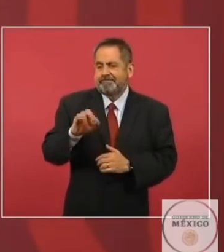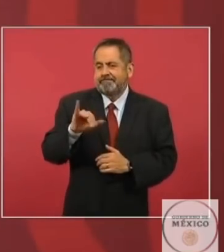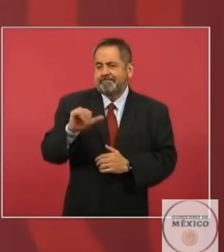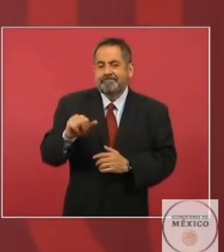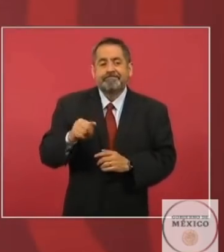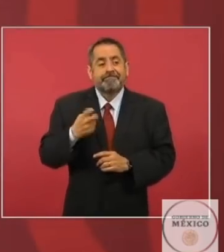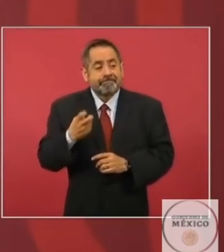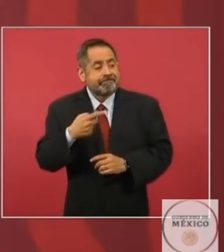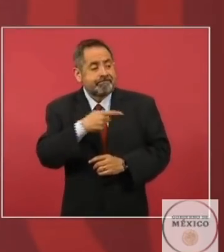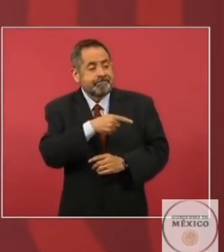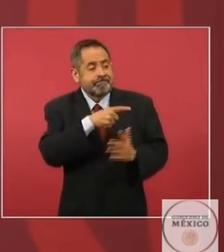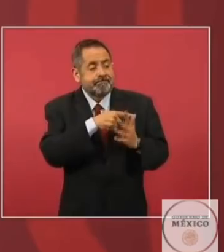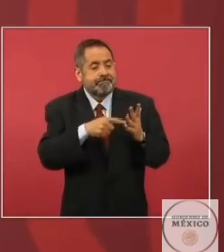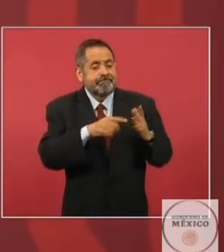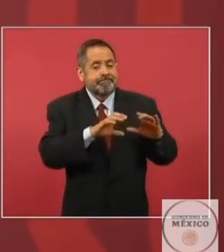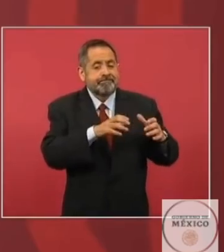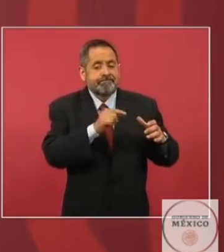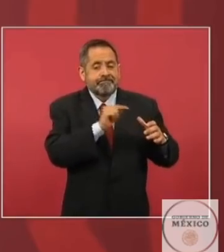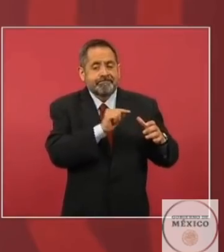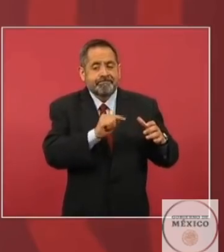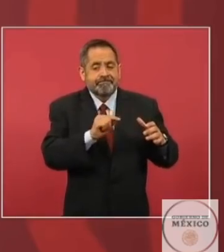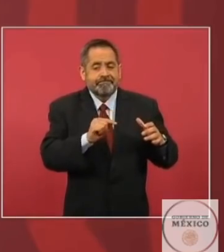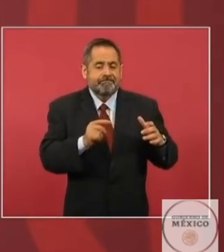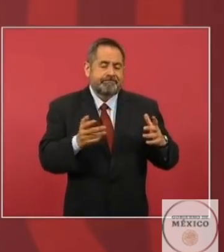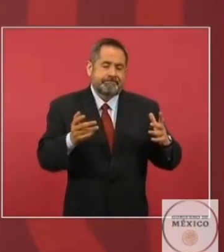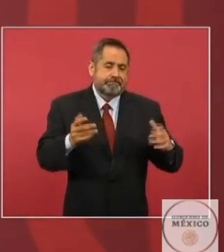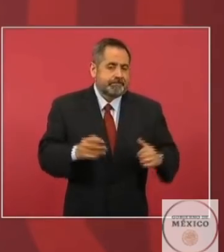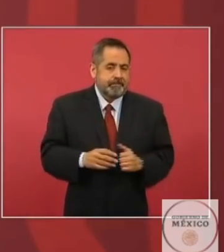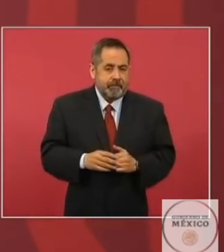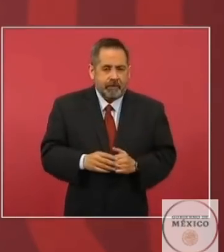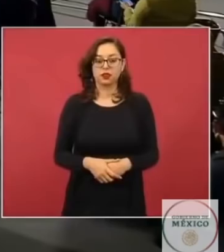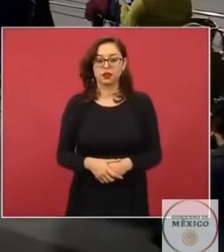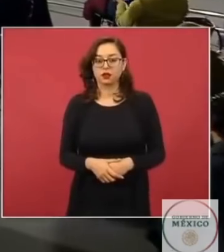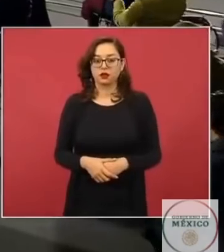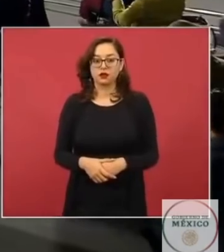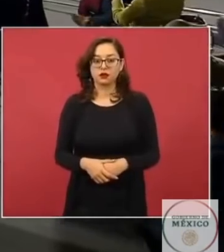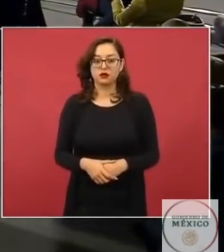conferencia hoy, martes 4 de enero del 2022.